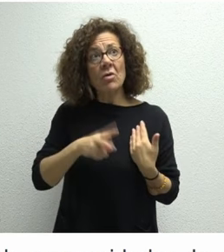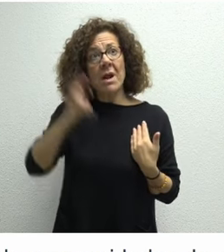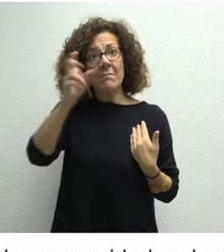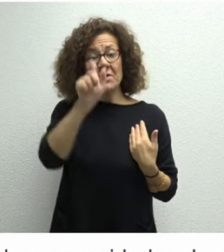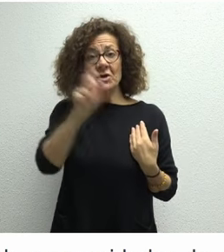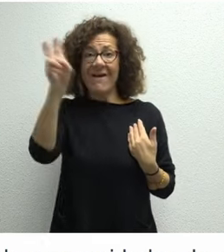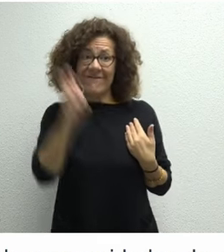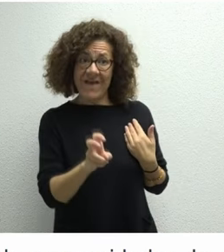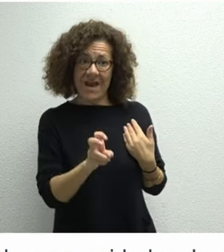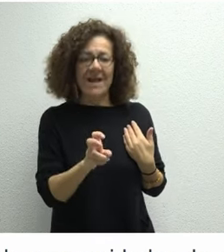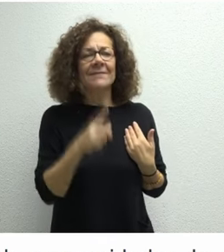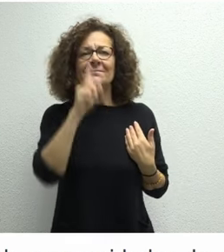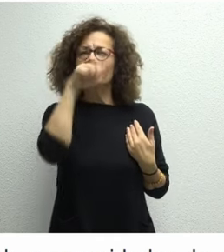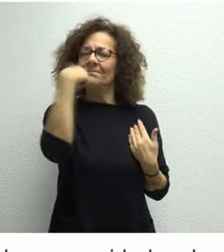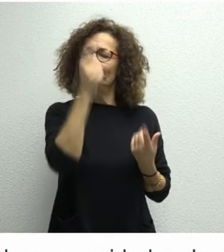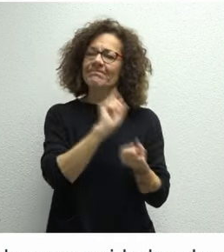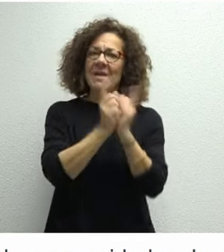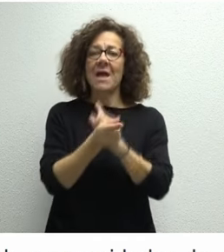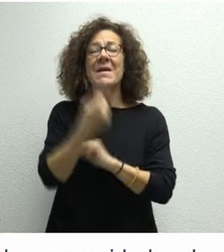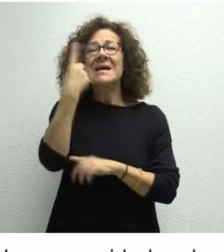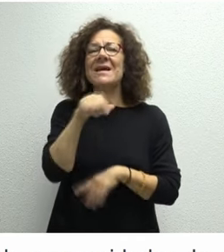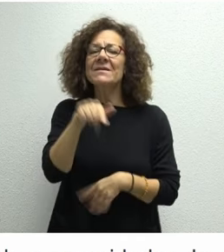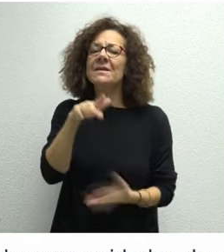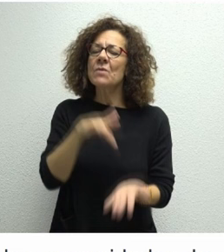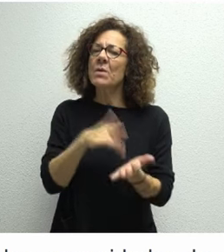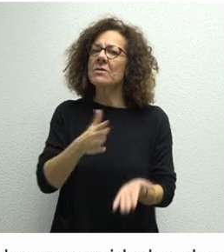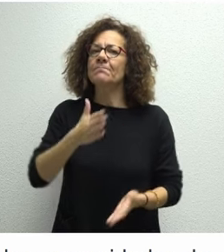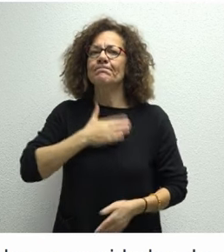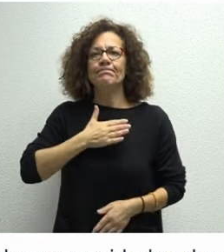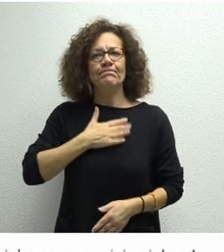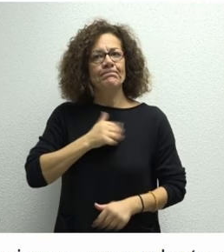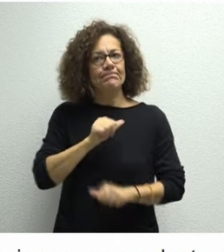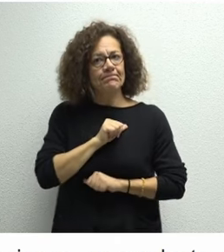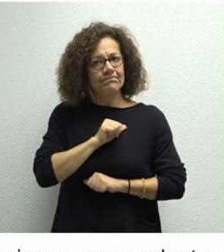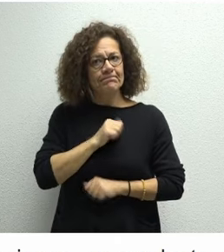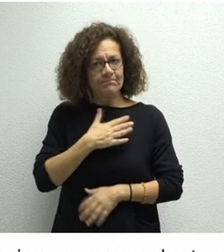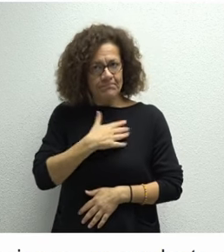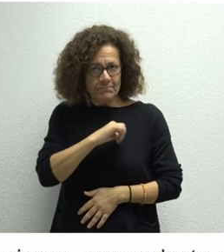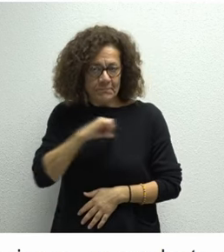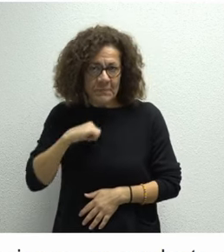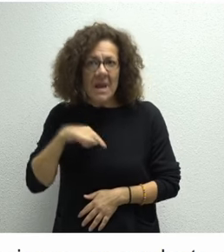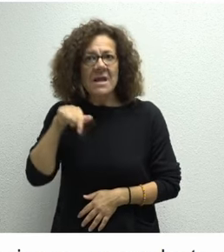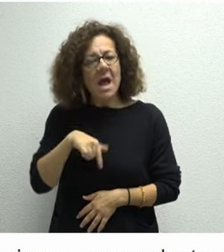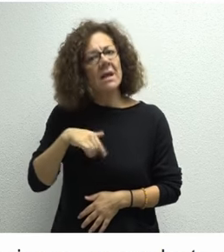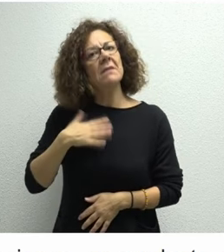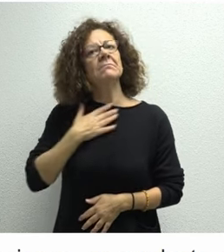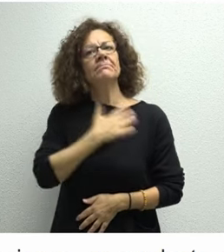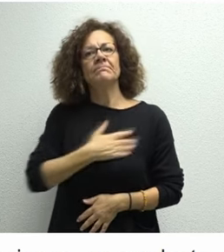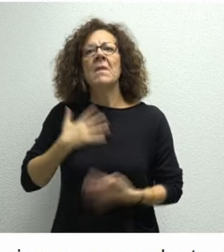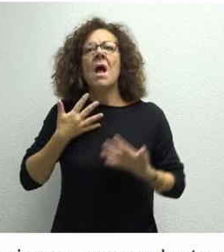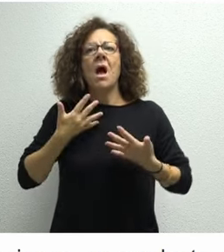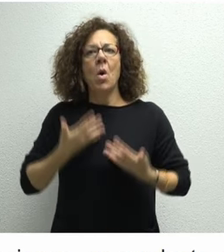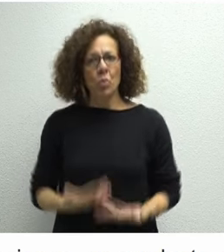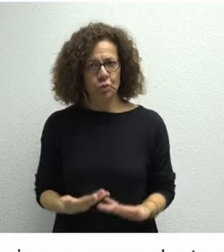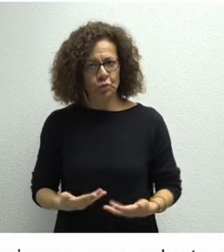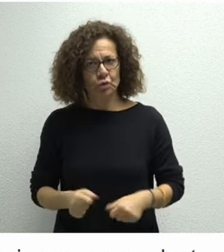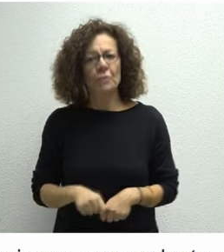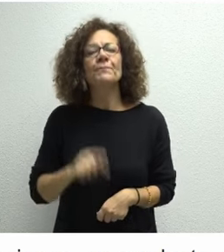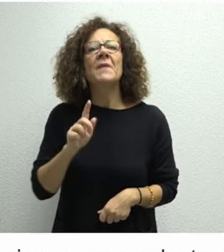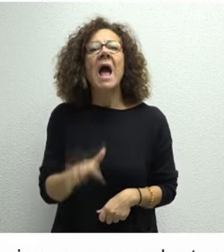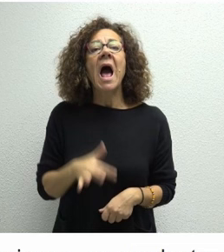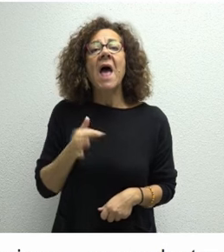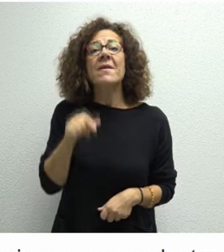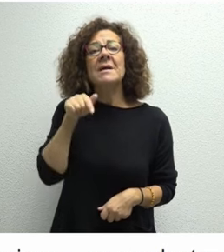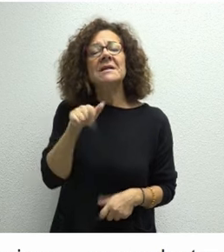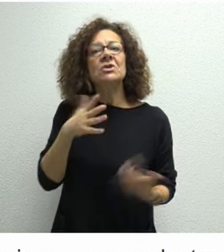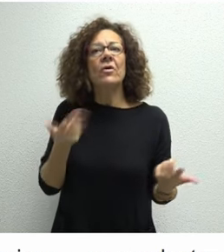consulta Le cambia la cara no y sabe que este es mi momento y y bueno eh Aquí voy a poder estar a gusto No eso además bajo